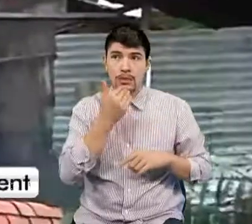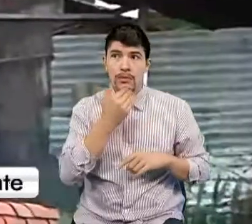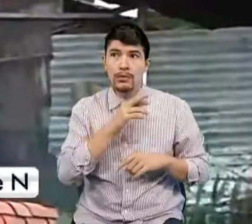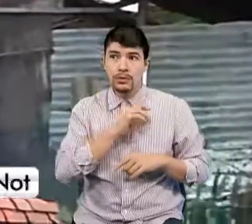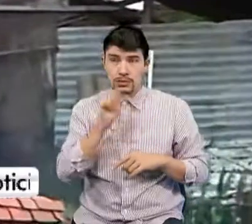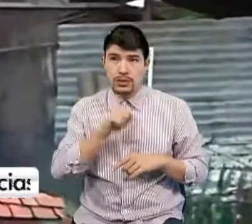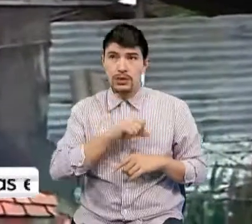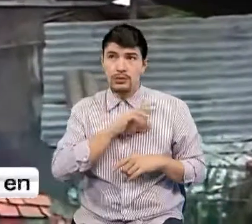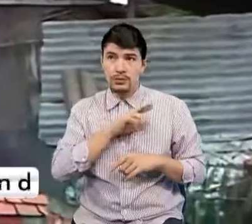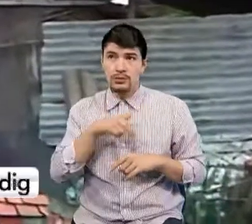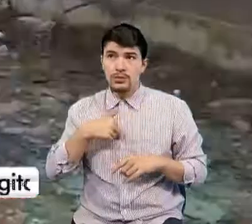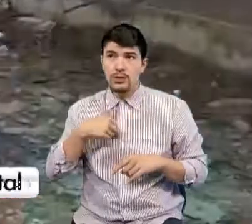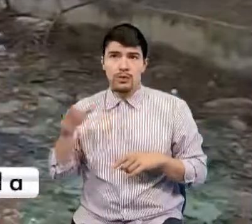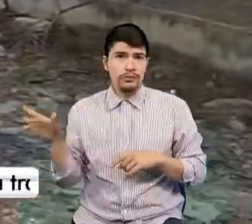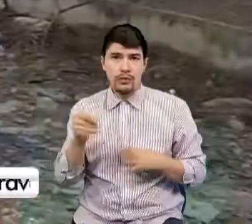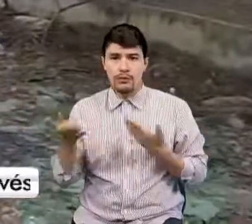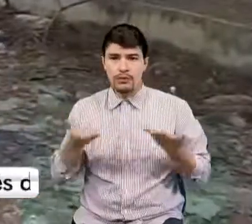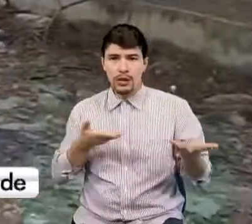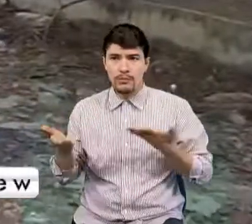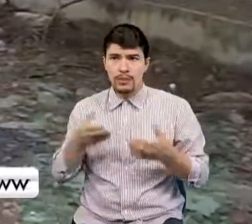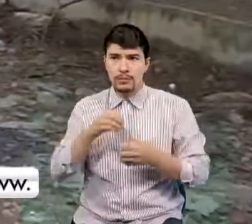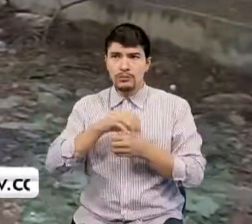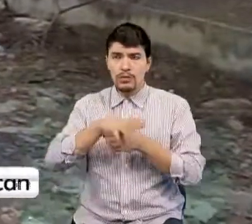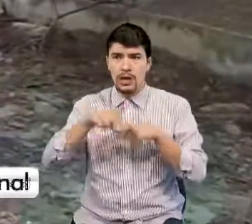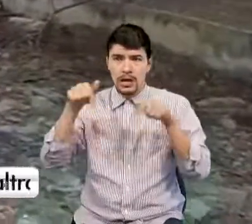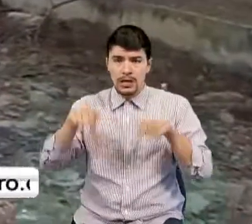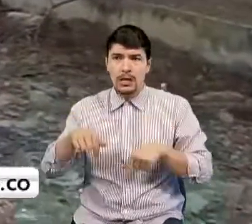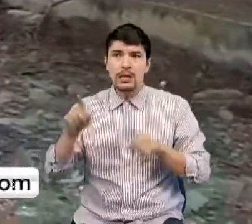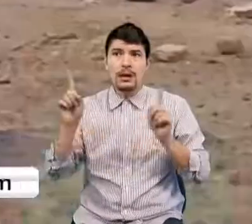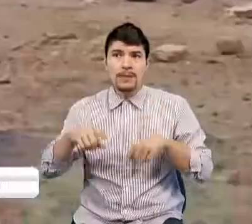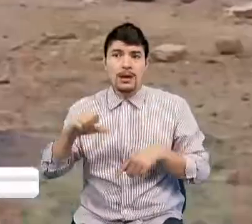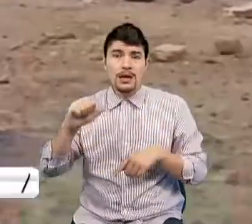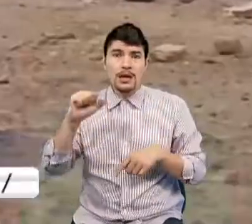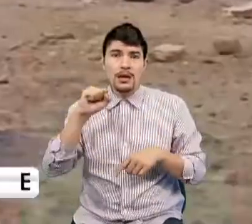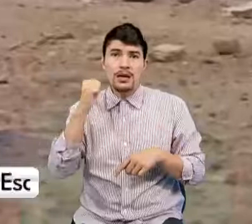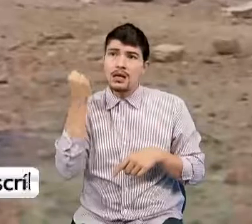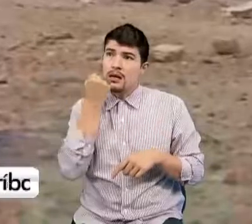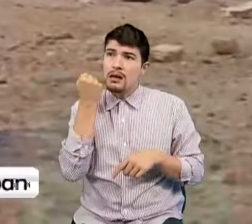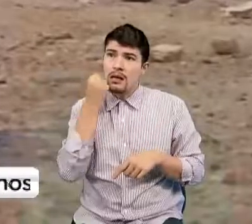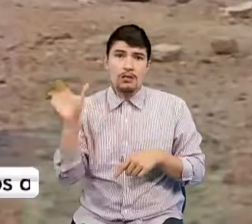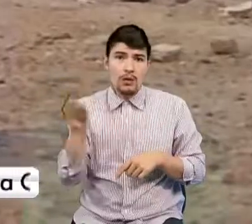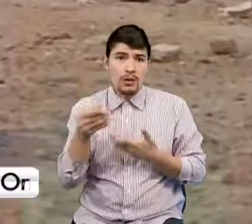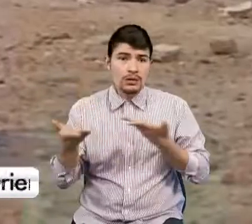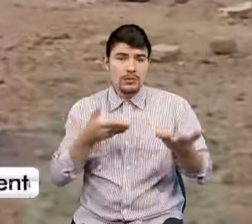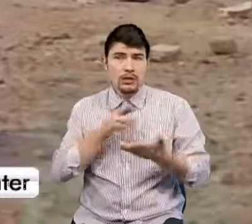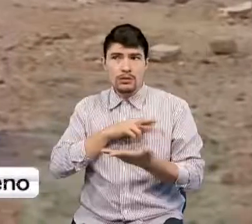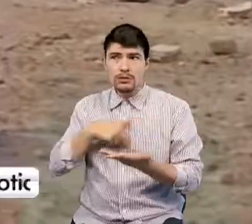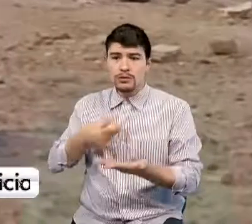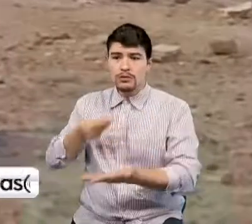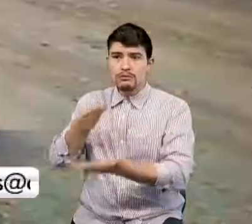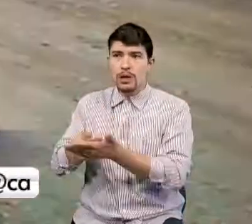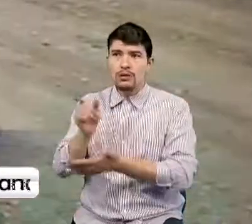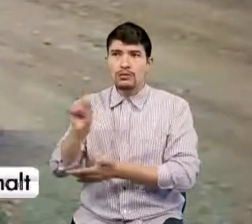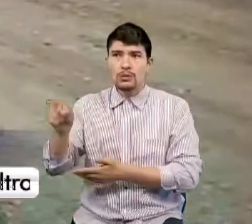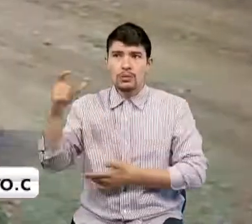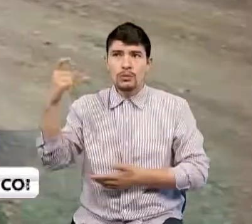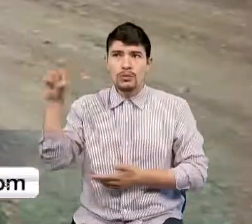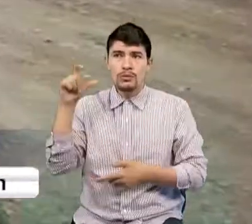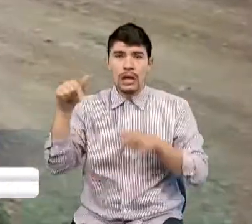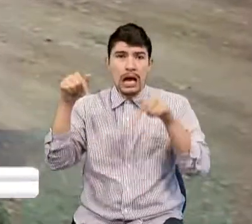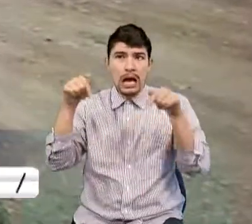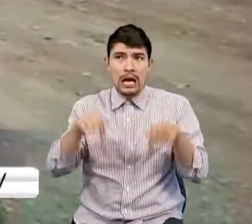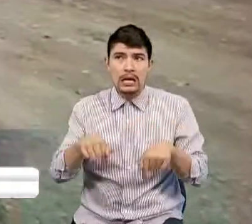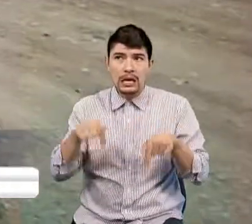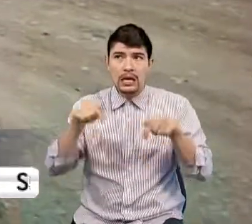tenemos todos los servicios públicos aquí tenemos hasta gas natural y todos los servicios públicos los pagamos en cúcuta aquí no tenemos ni siquiera